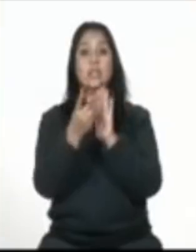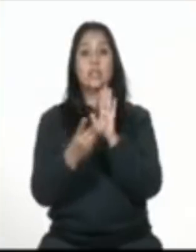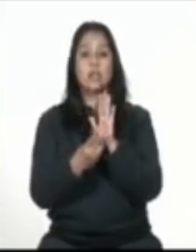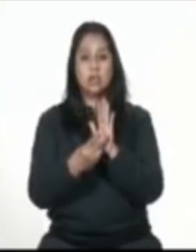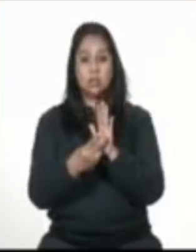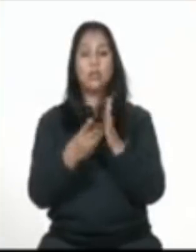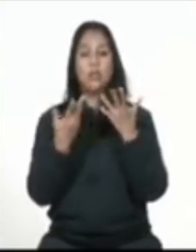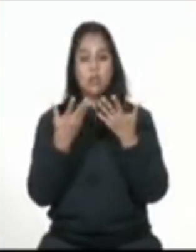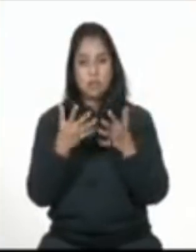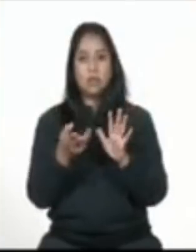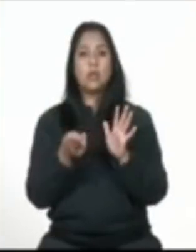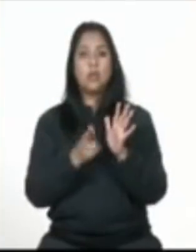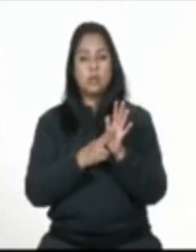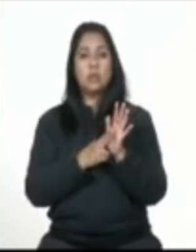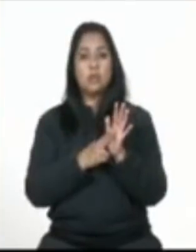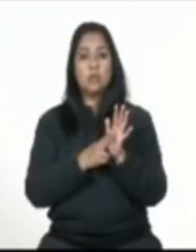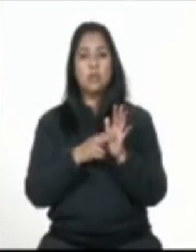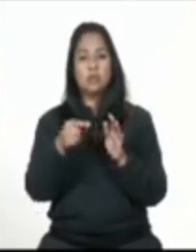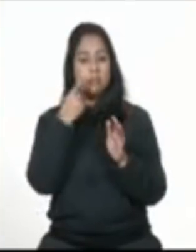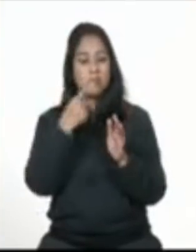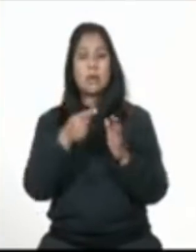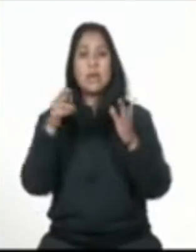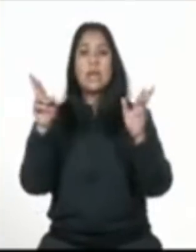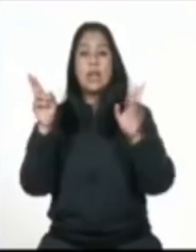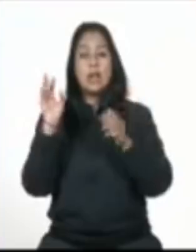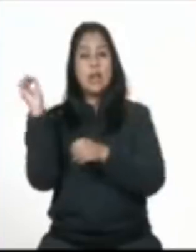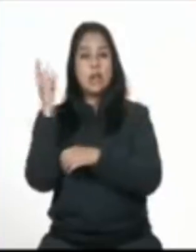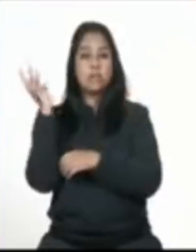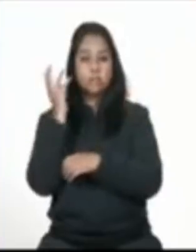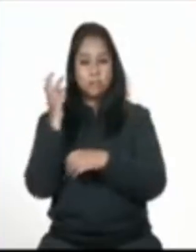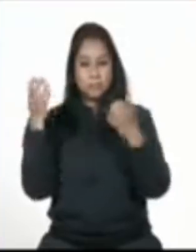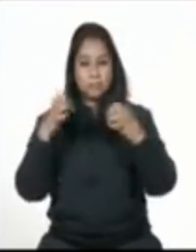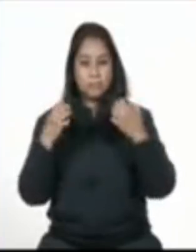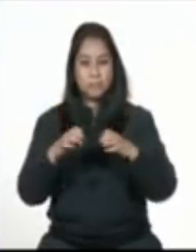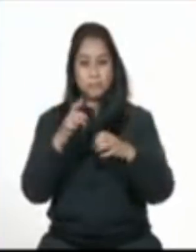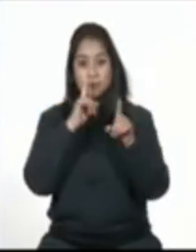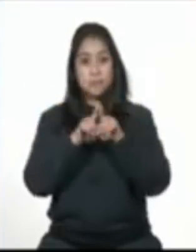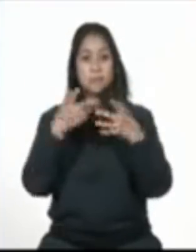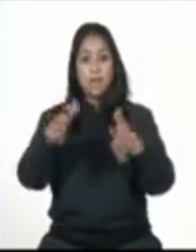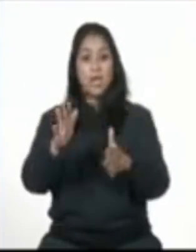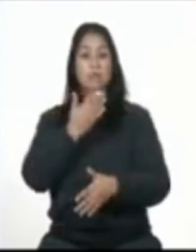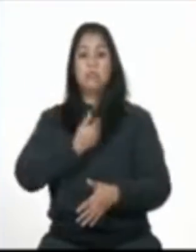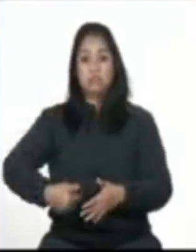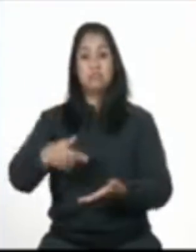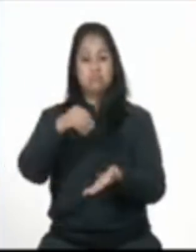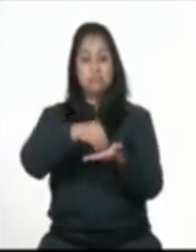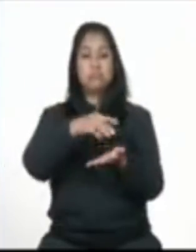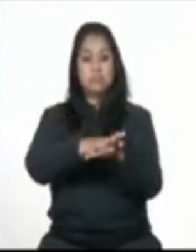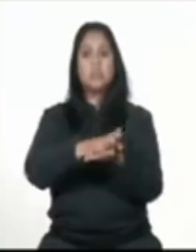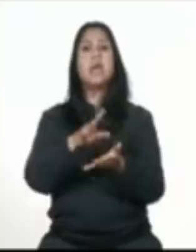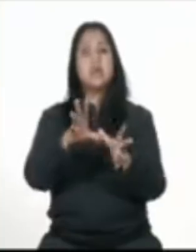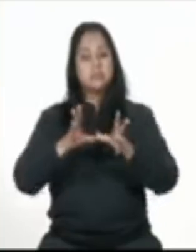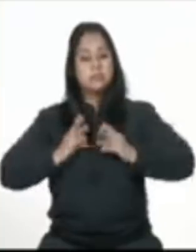en forma de calamidad pública, fue establecido por el Gobierno Central, ratificado por el Congreso